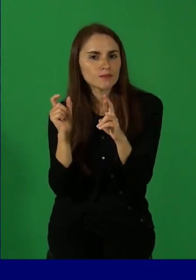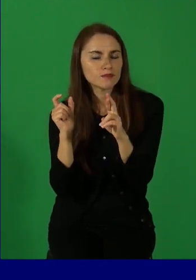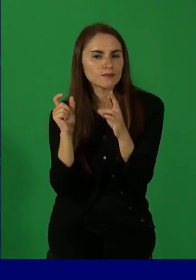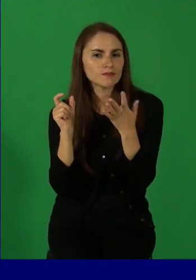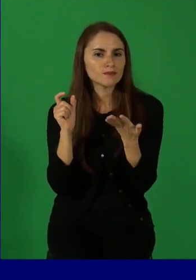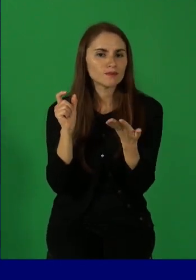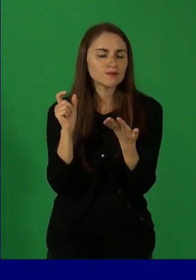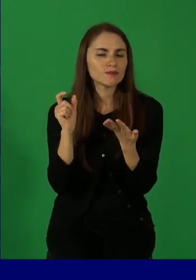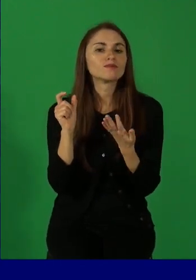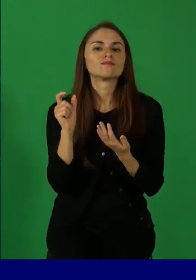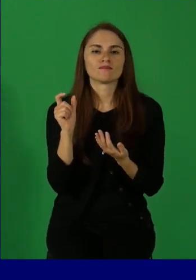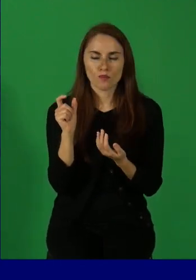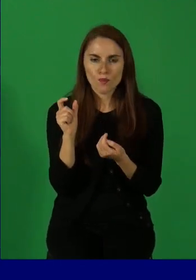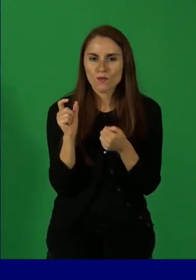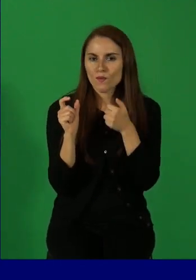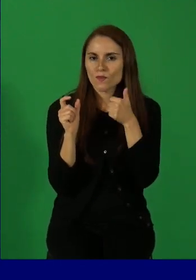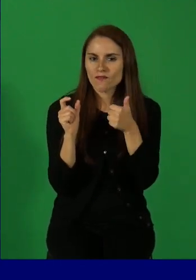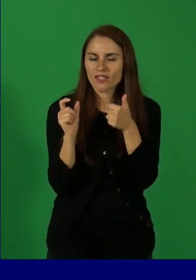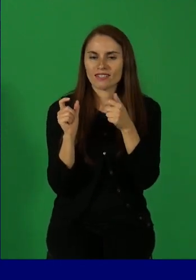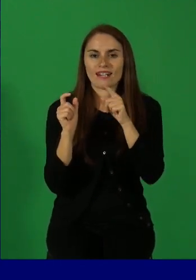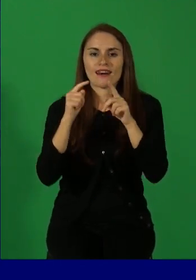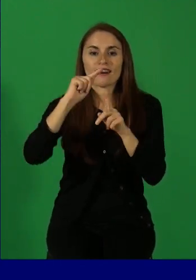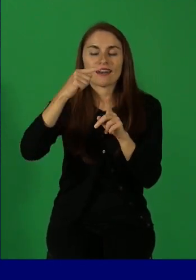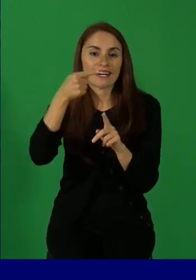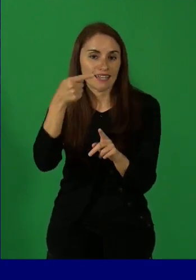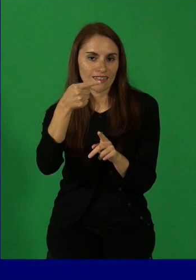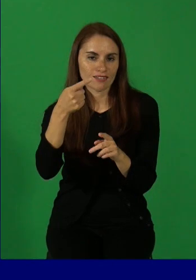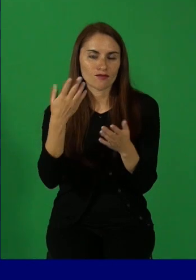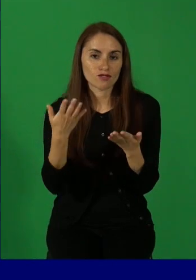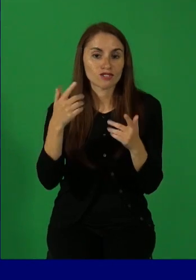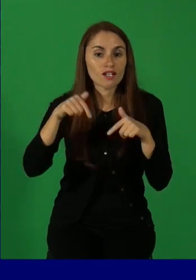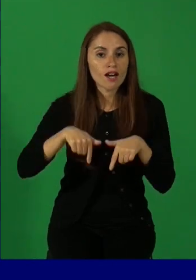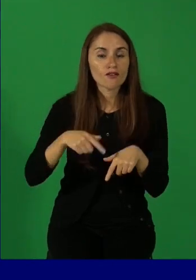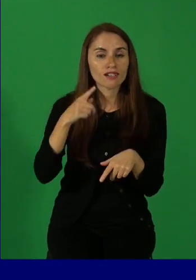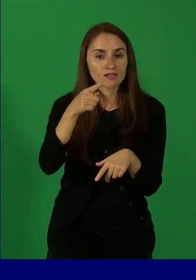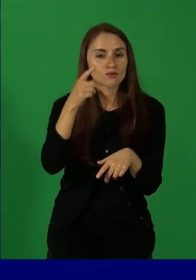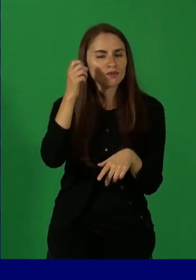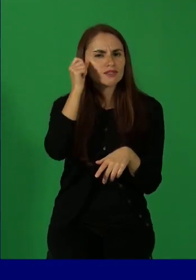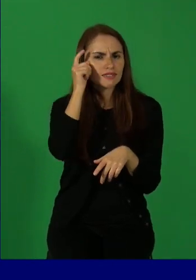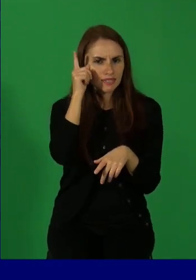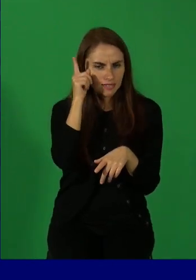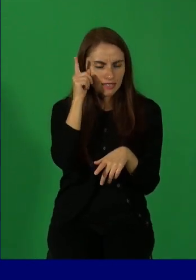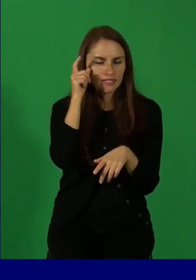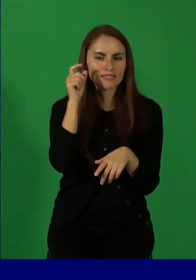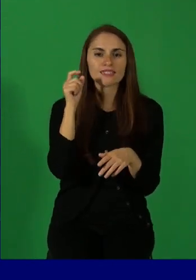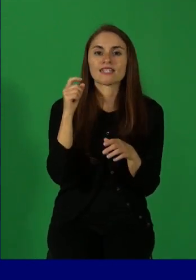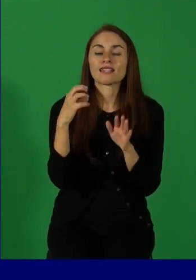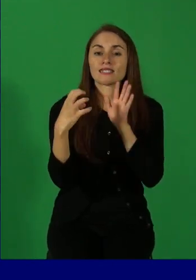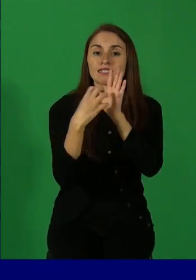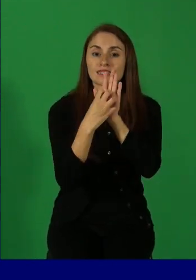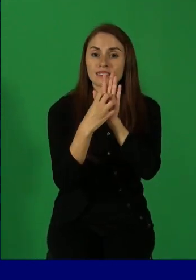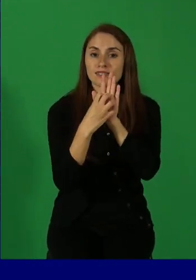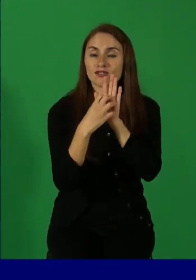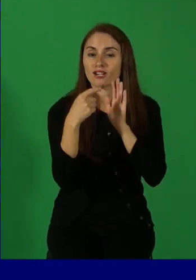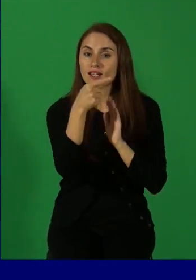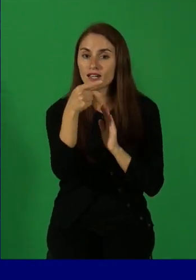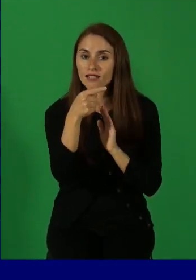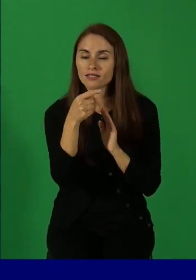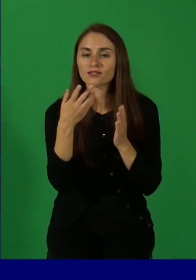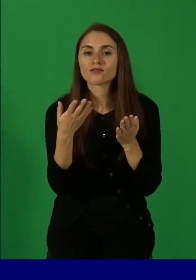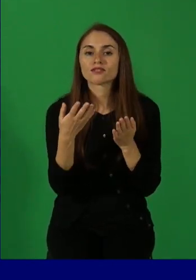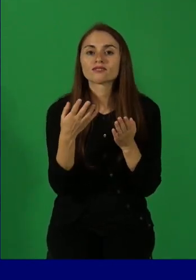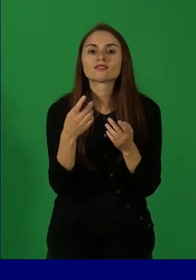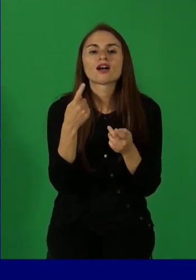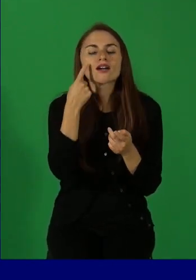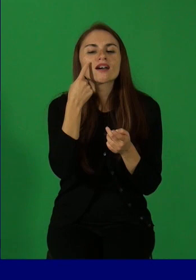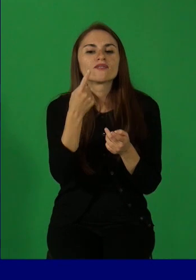nuestro resultado? Muy bien, era negativo. Entonces ahora que ya tenemos claro el signo de nuestra respuesta,